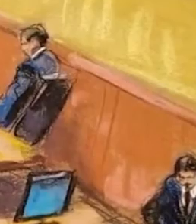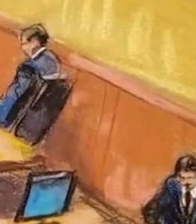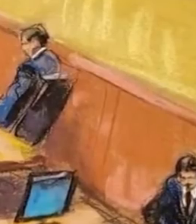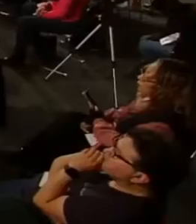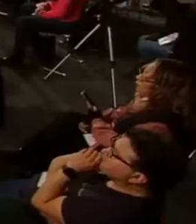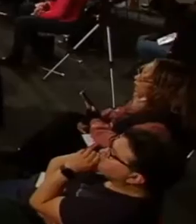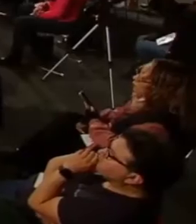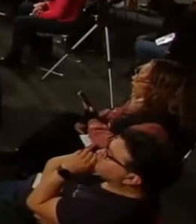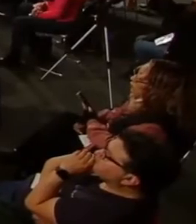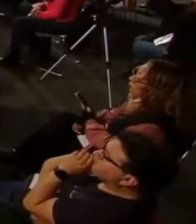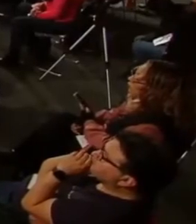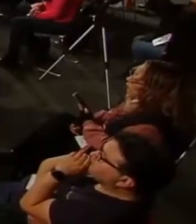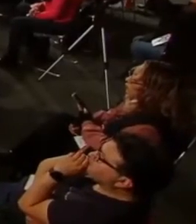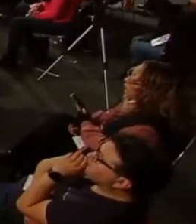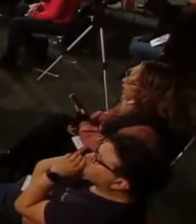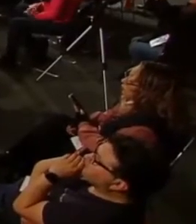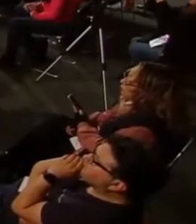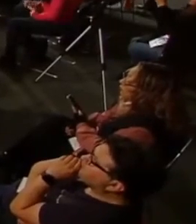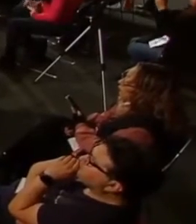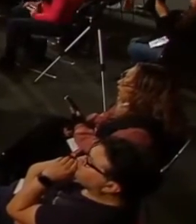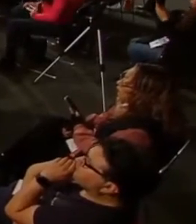extienda demasiado.